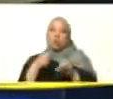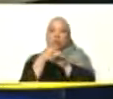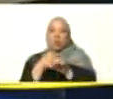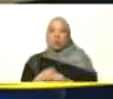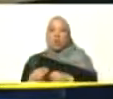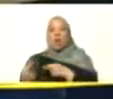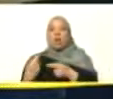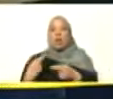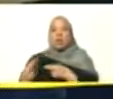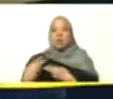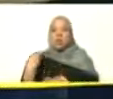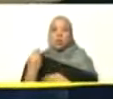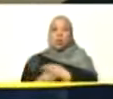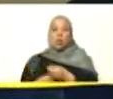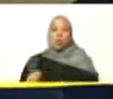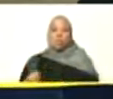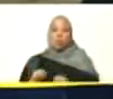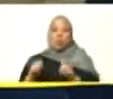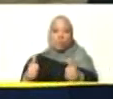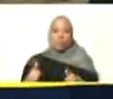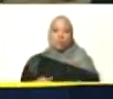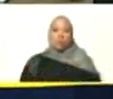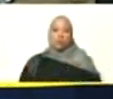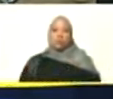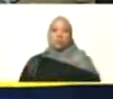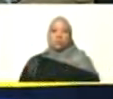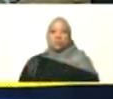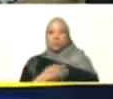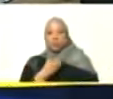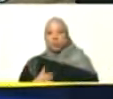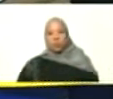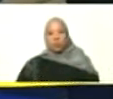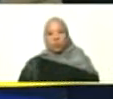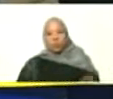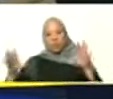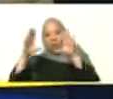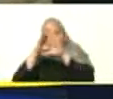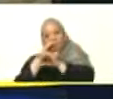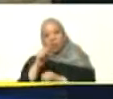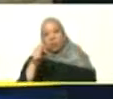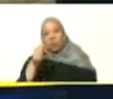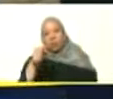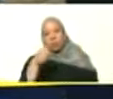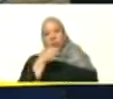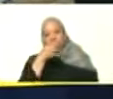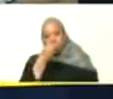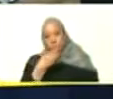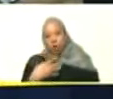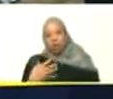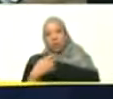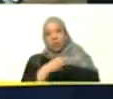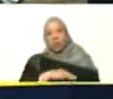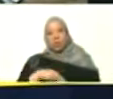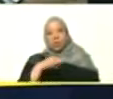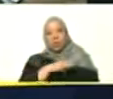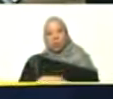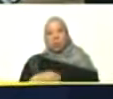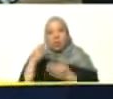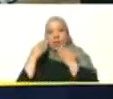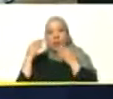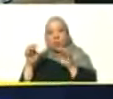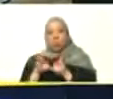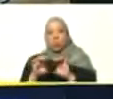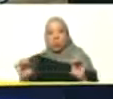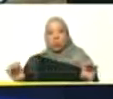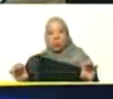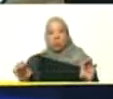Nancy, cuéntale al presidente. Bueno, presidente, buenas tardes, buenas noches. Tal cual orientó y dijo ya nuestra ministra Yelixia Santaella,